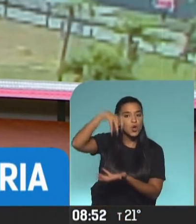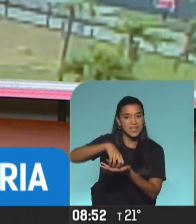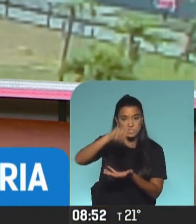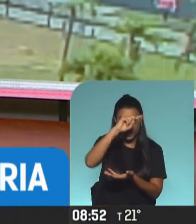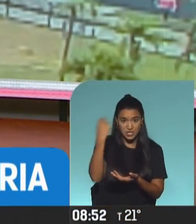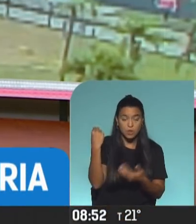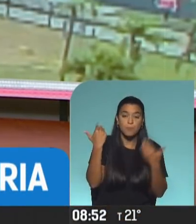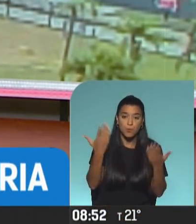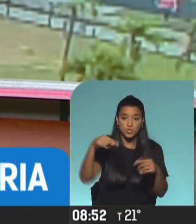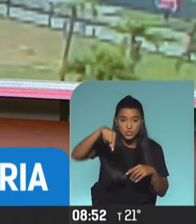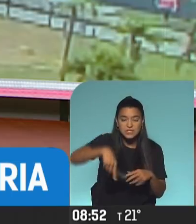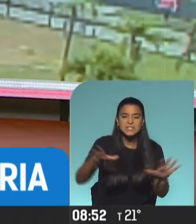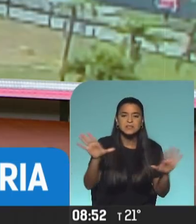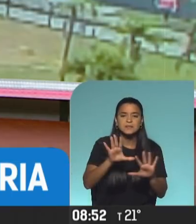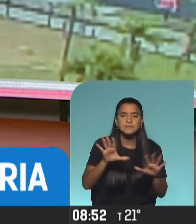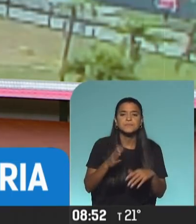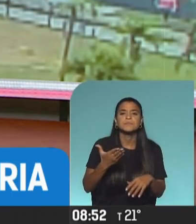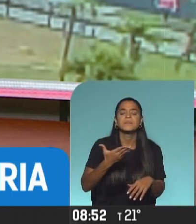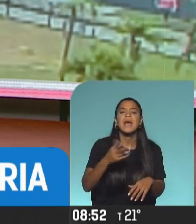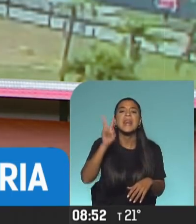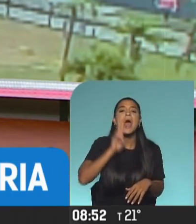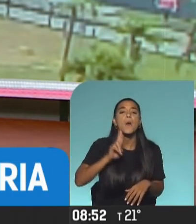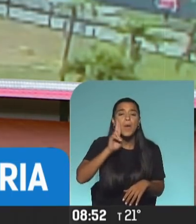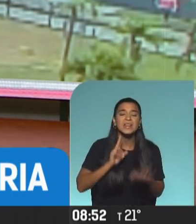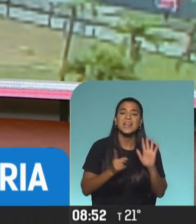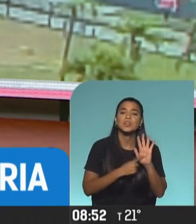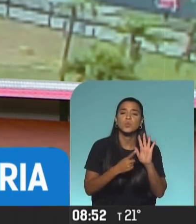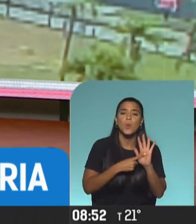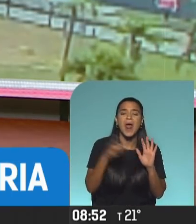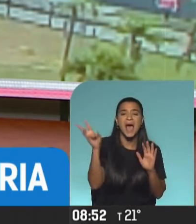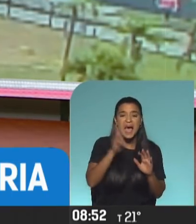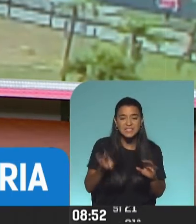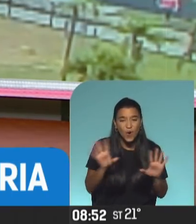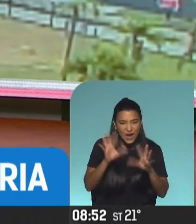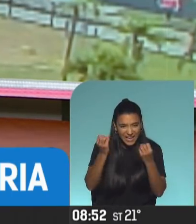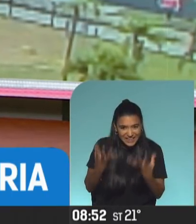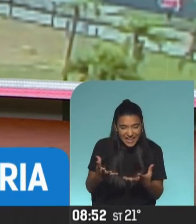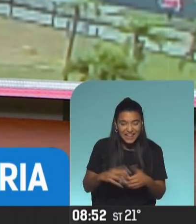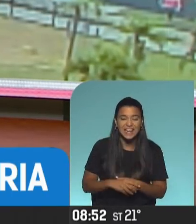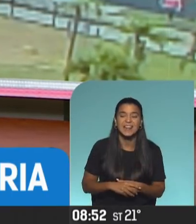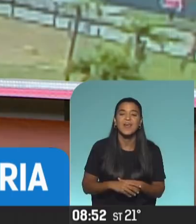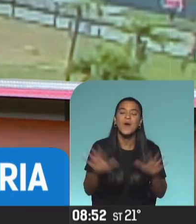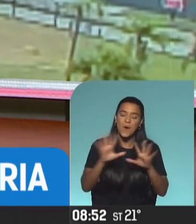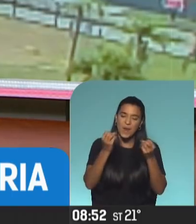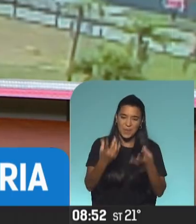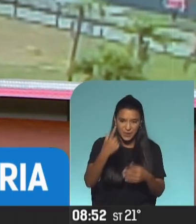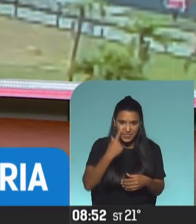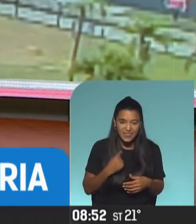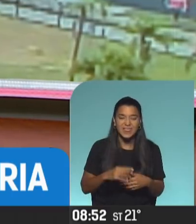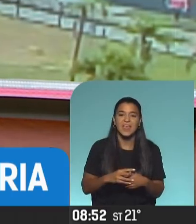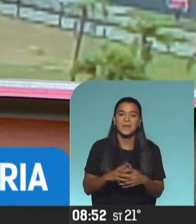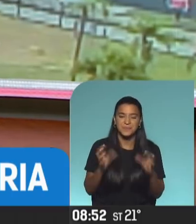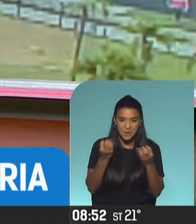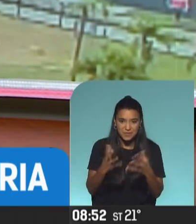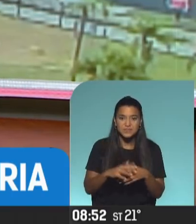Nacional. Por eso ya mismo estamos saludando a Fernanda Raberta, titular del ANSES. ¿Qué tal? ¿Cómo está? Bien, buen día. ¿Cómo Bueno,